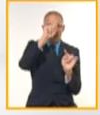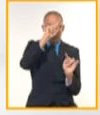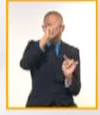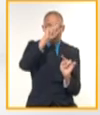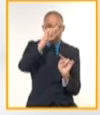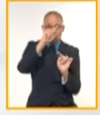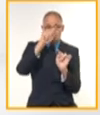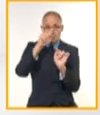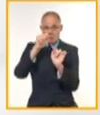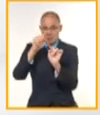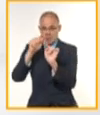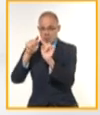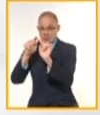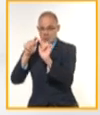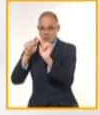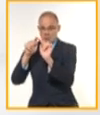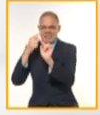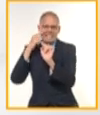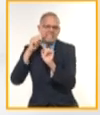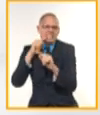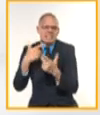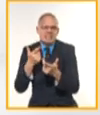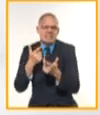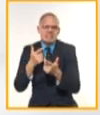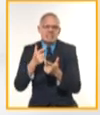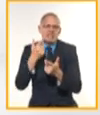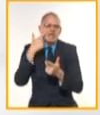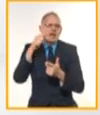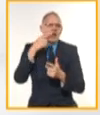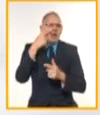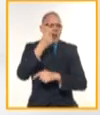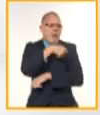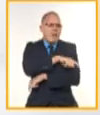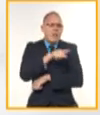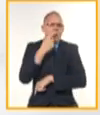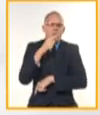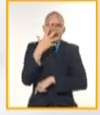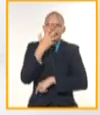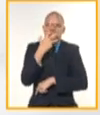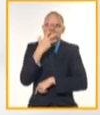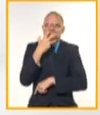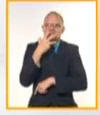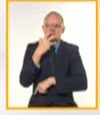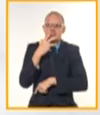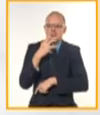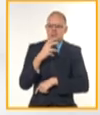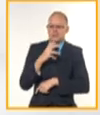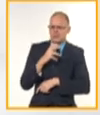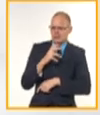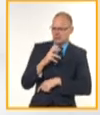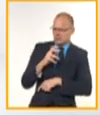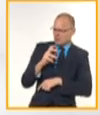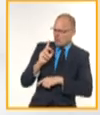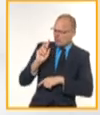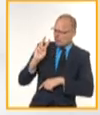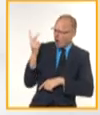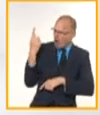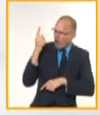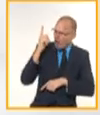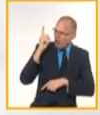vean cómo ha ido cayendo y está en 48.7 el nivel promedio de aprobación. Y el nivel